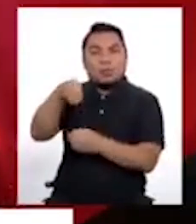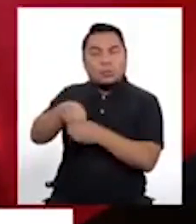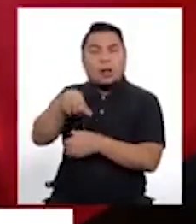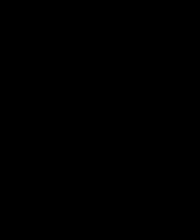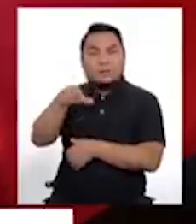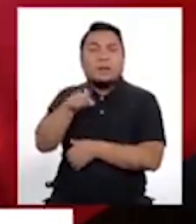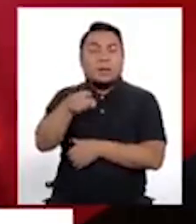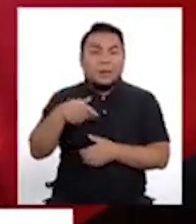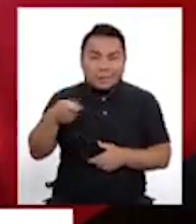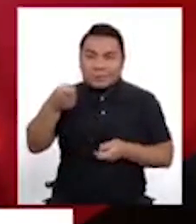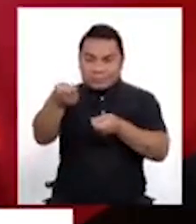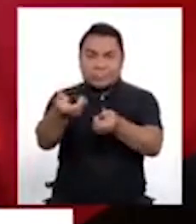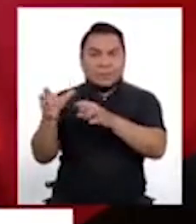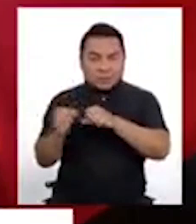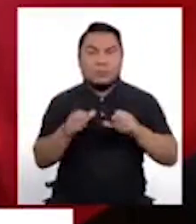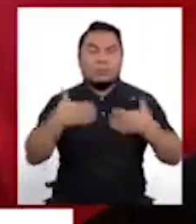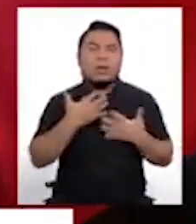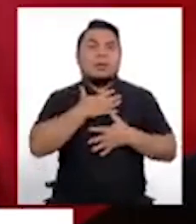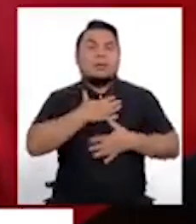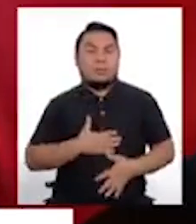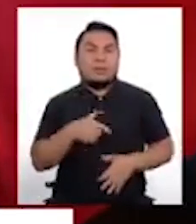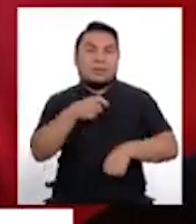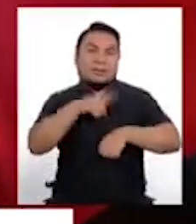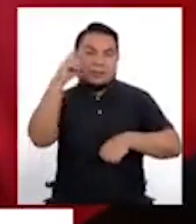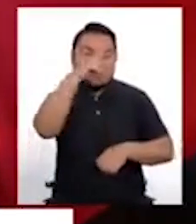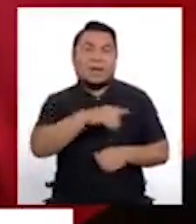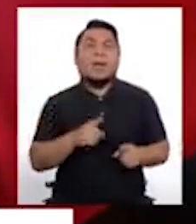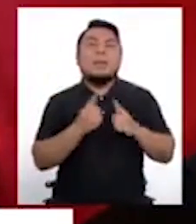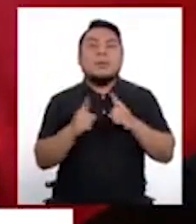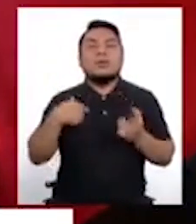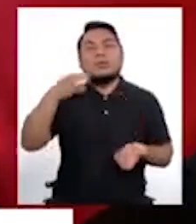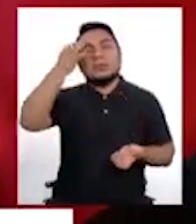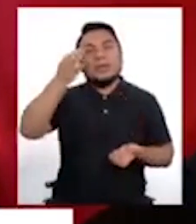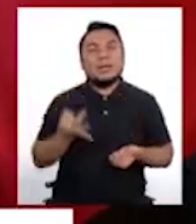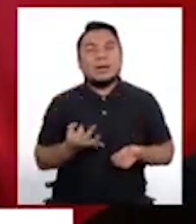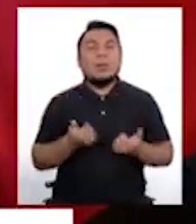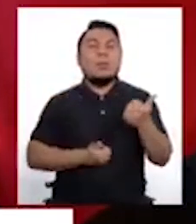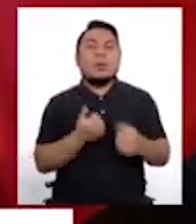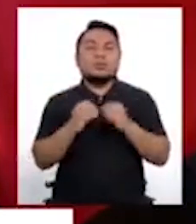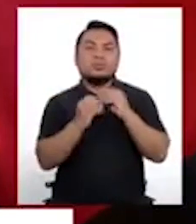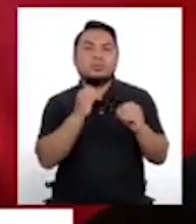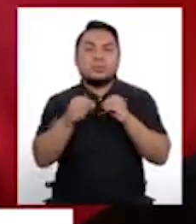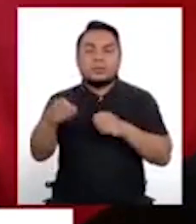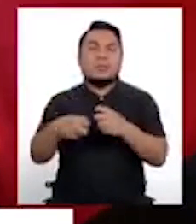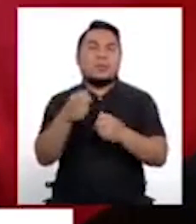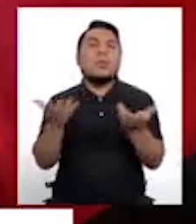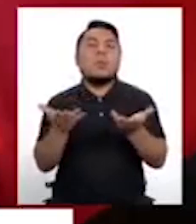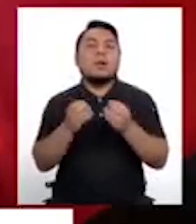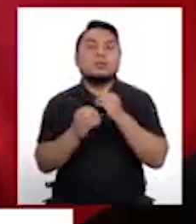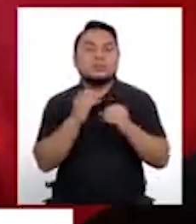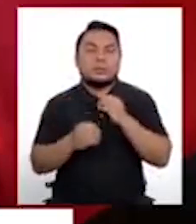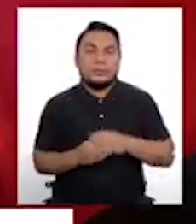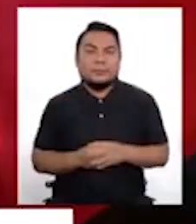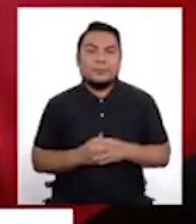esta crisis. Pero, ¿qué es lo que nosotros creemos que es la solución para este problema?